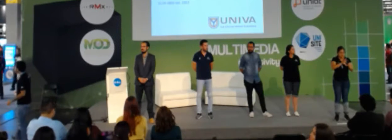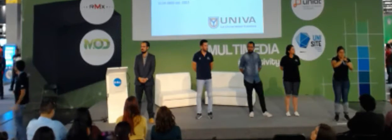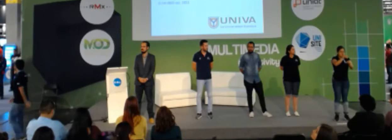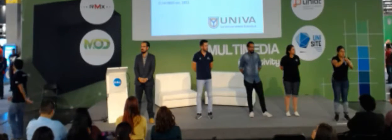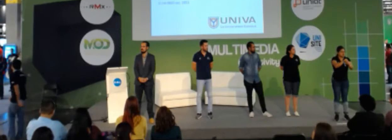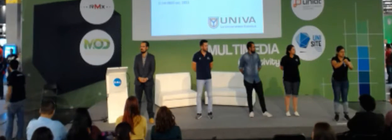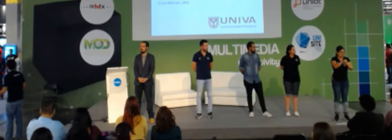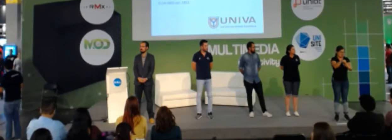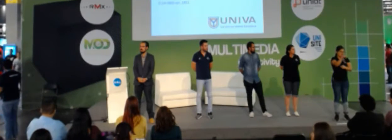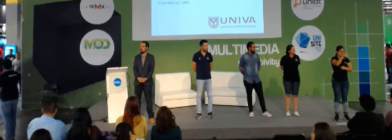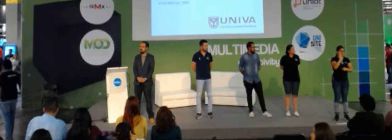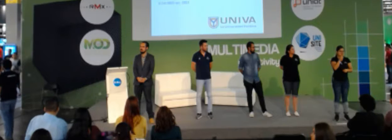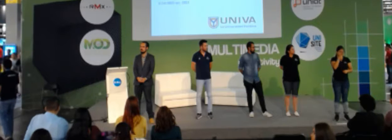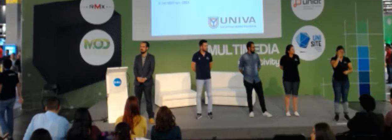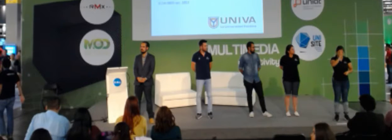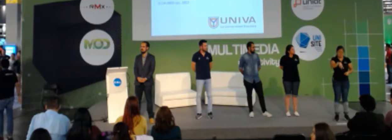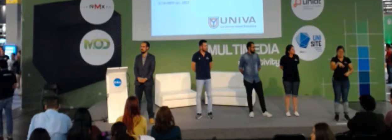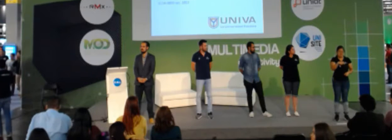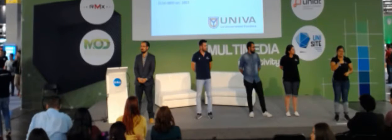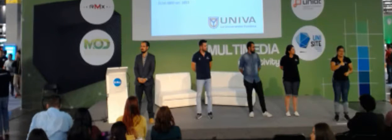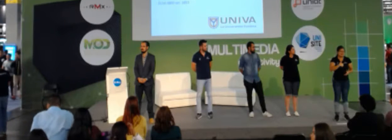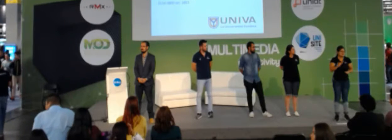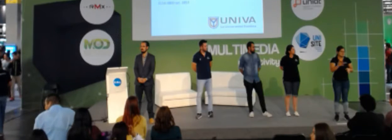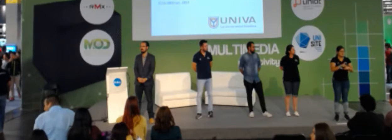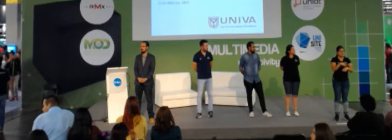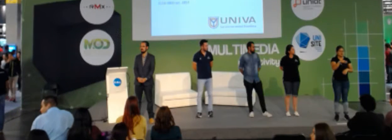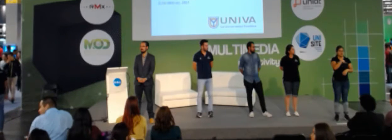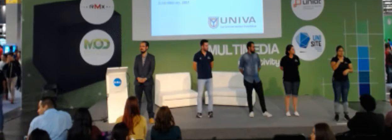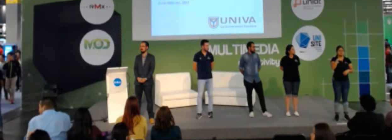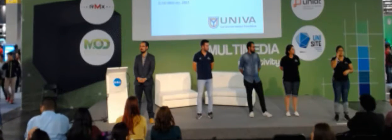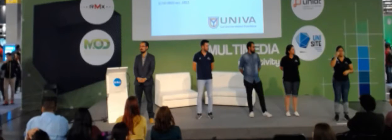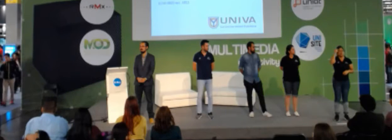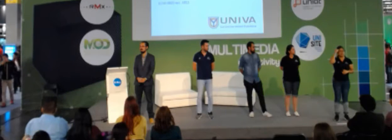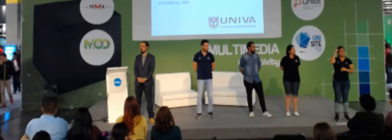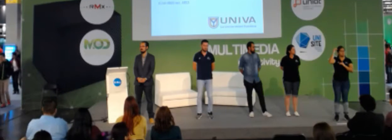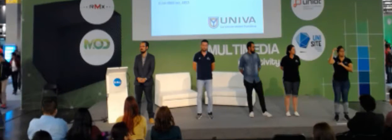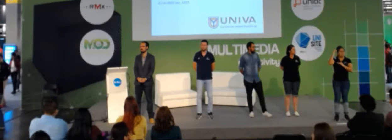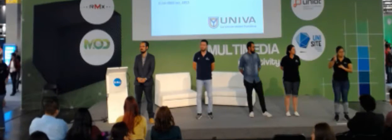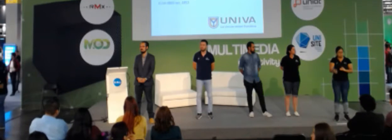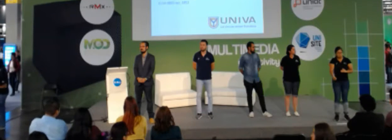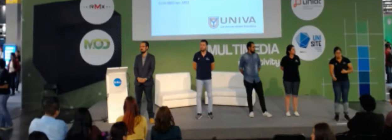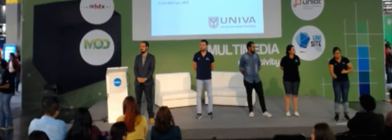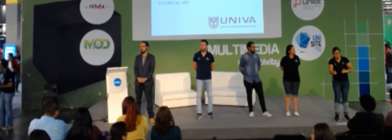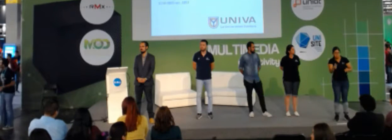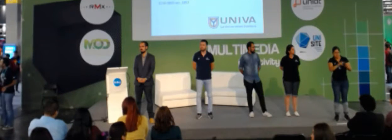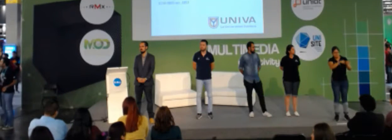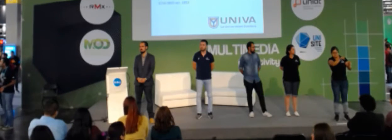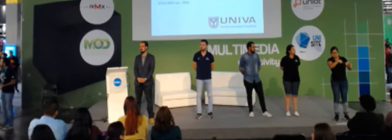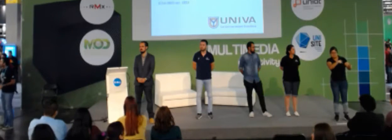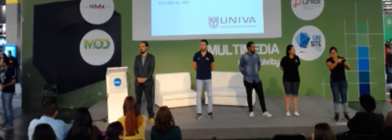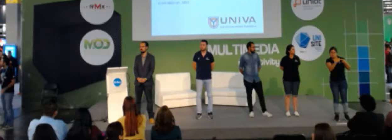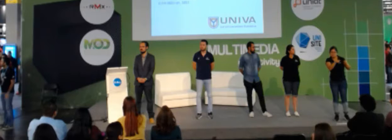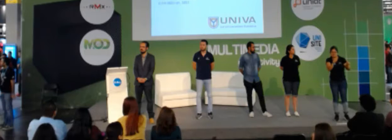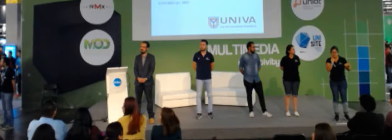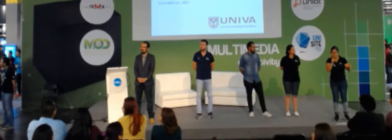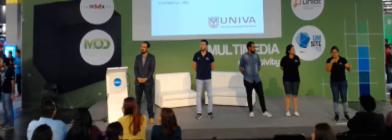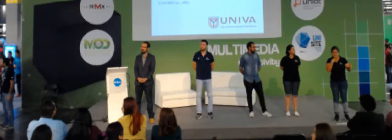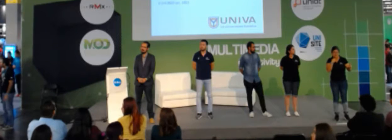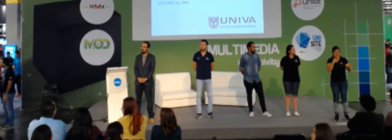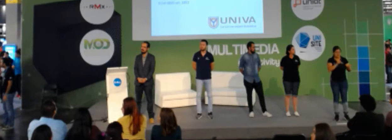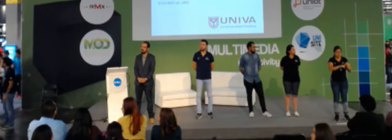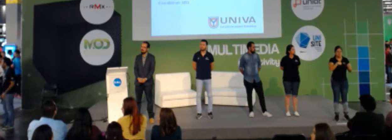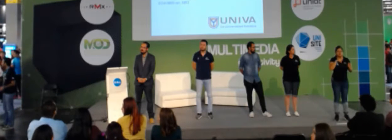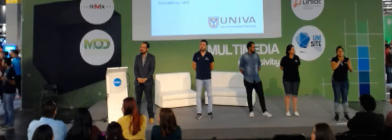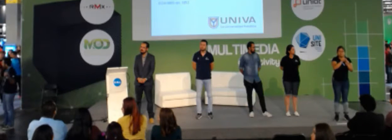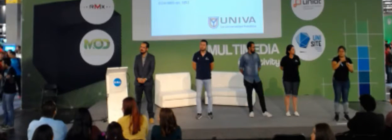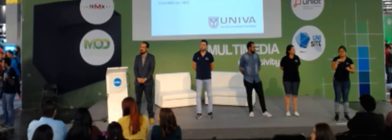que desgraciadamente crecemos con ese tabú, ¿no? Desde pequeños que son diferentes. Y pues quería preguntar si